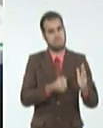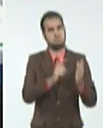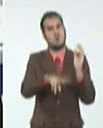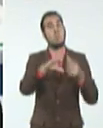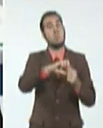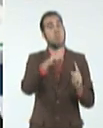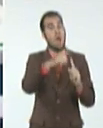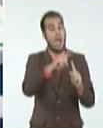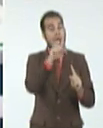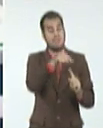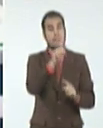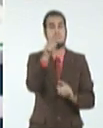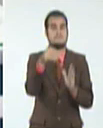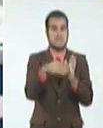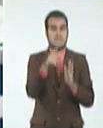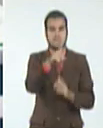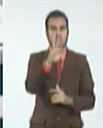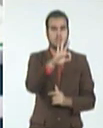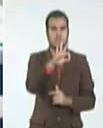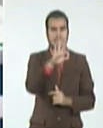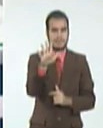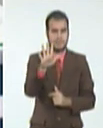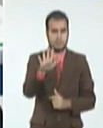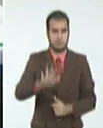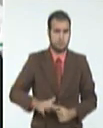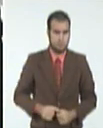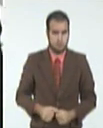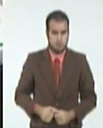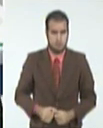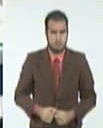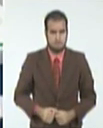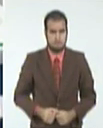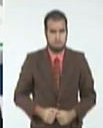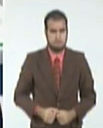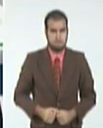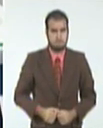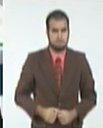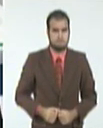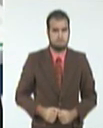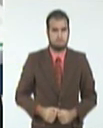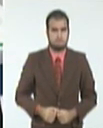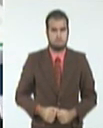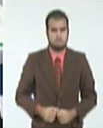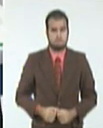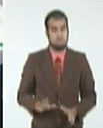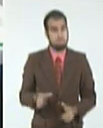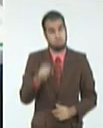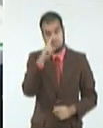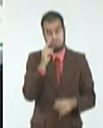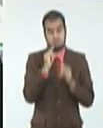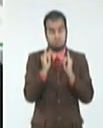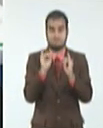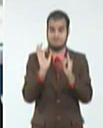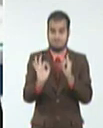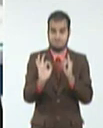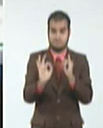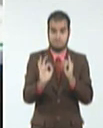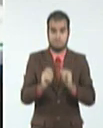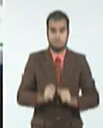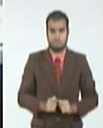reportando 1.185 casos positivos a la COVID-19. Esta es la información, grosso